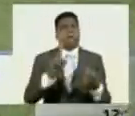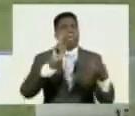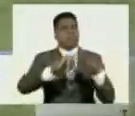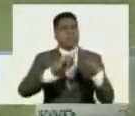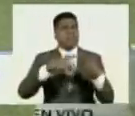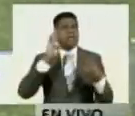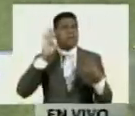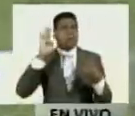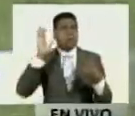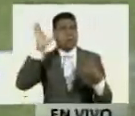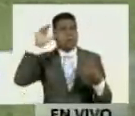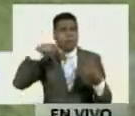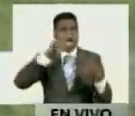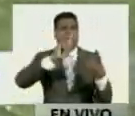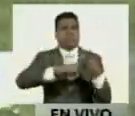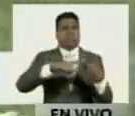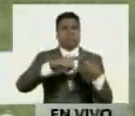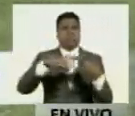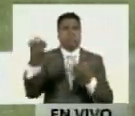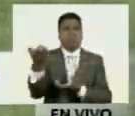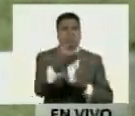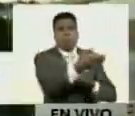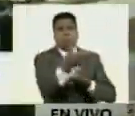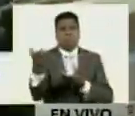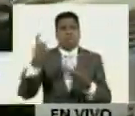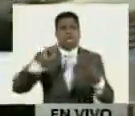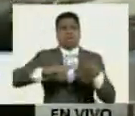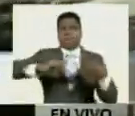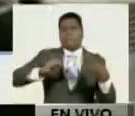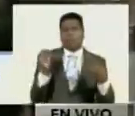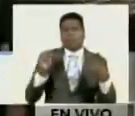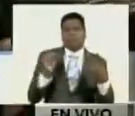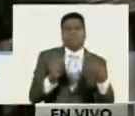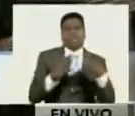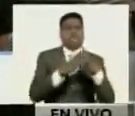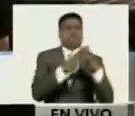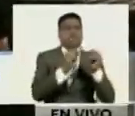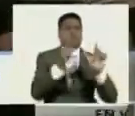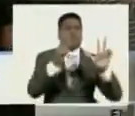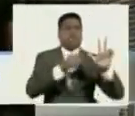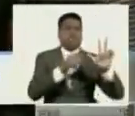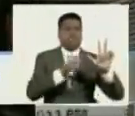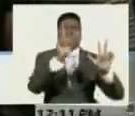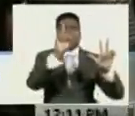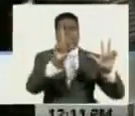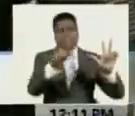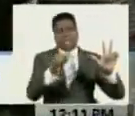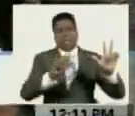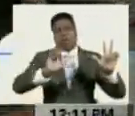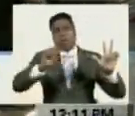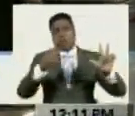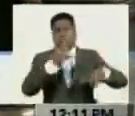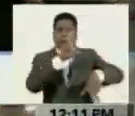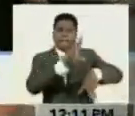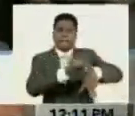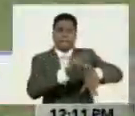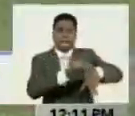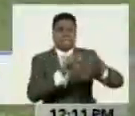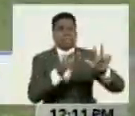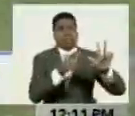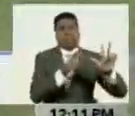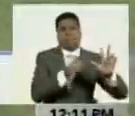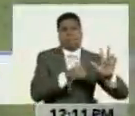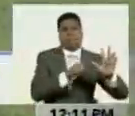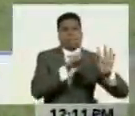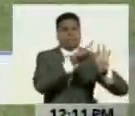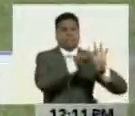de los bomberos, protección civil. Más de 2.400 servidores públicos de protección civil, de bomberos y toda